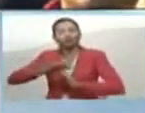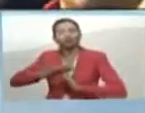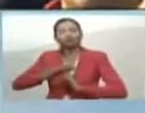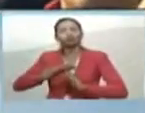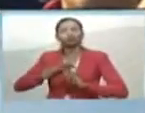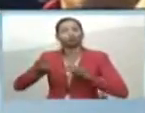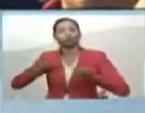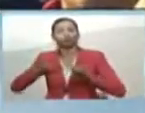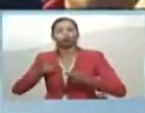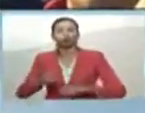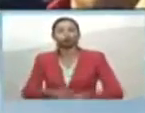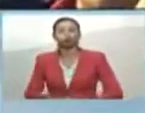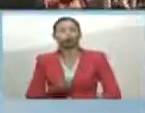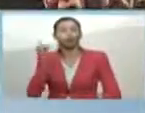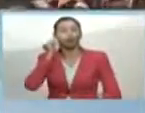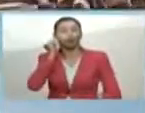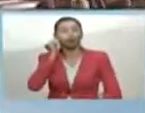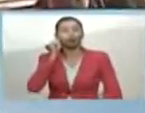La mujer,